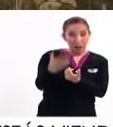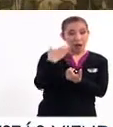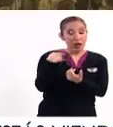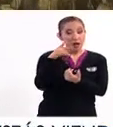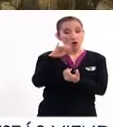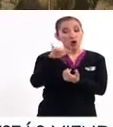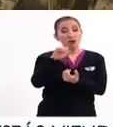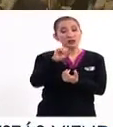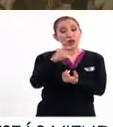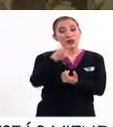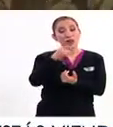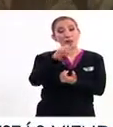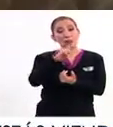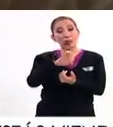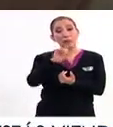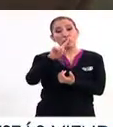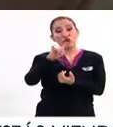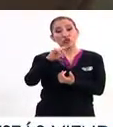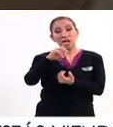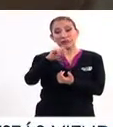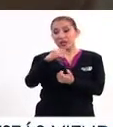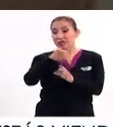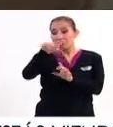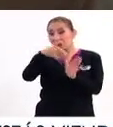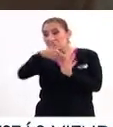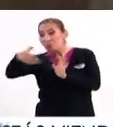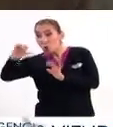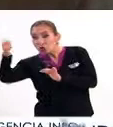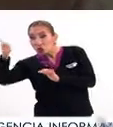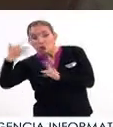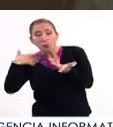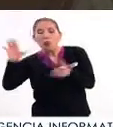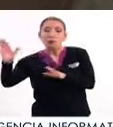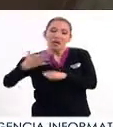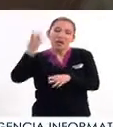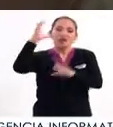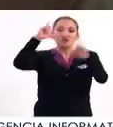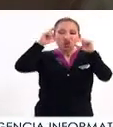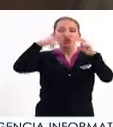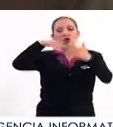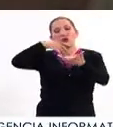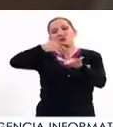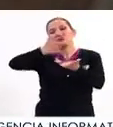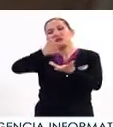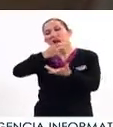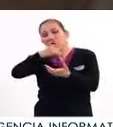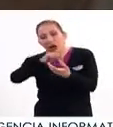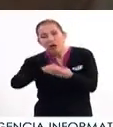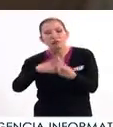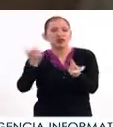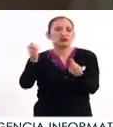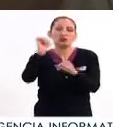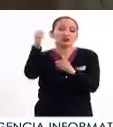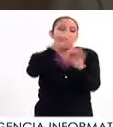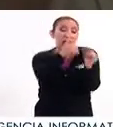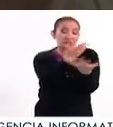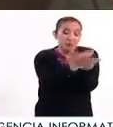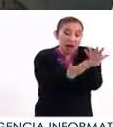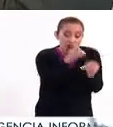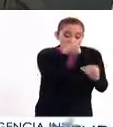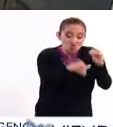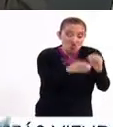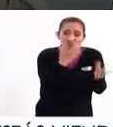hubo ese trabajo artesanal. Entonces, digamos que Posada culmina una tradición de la estampa popular de una gran